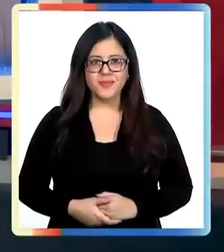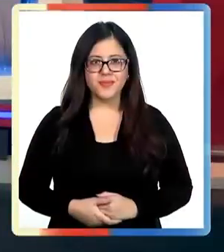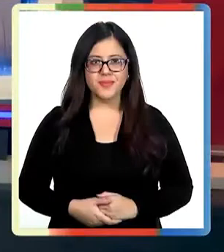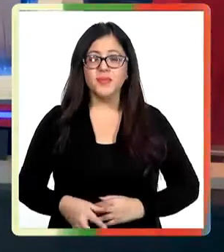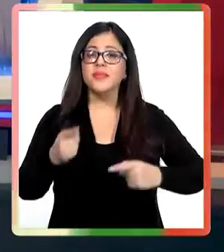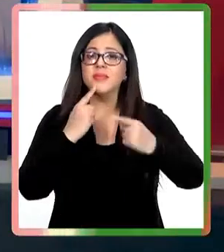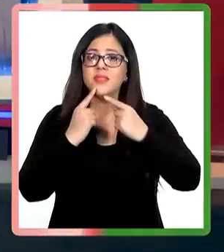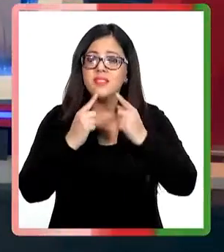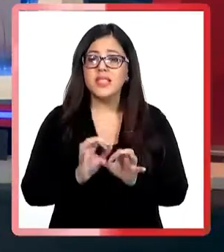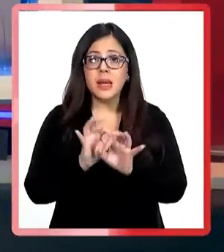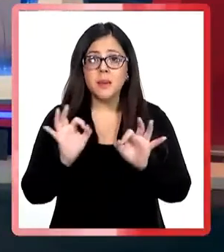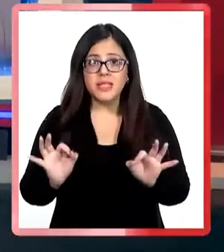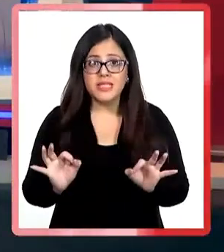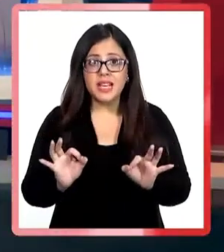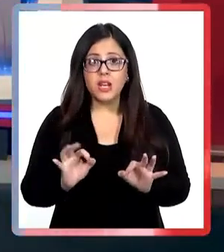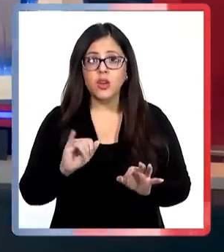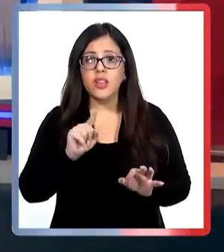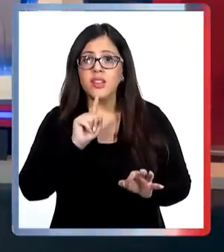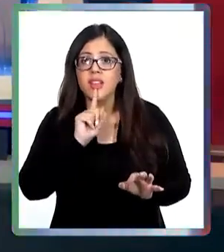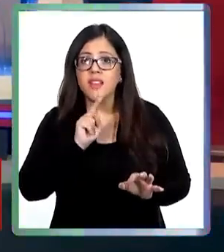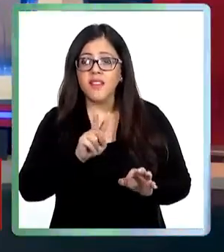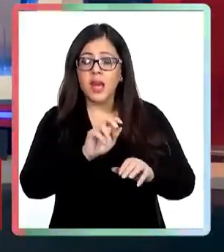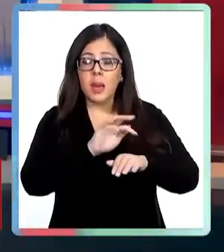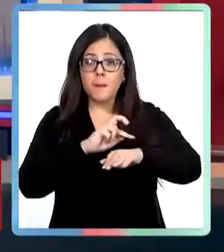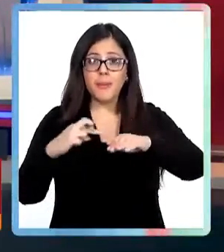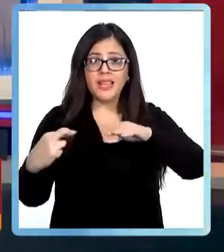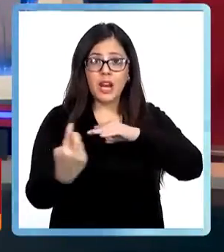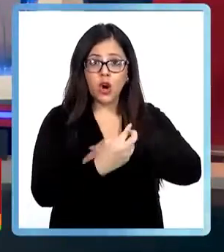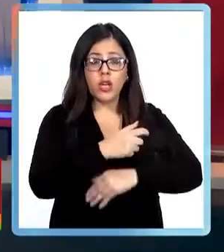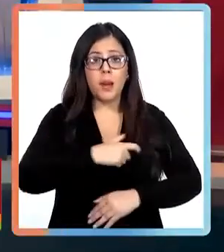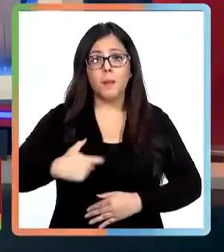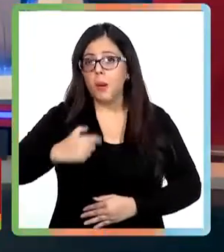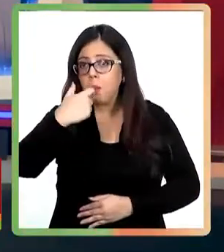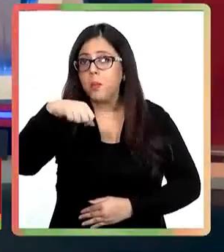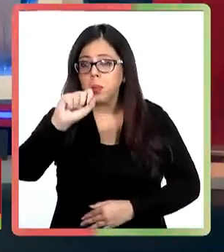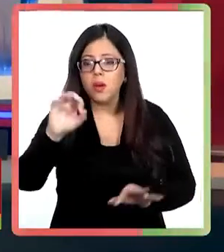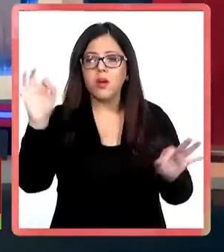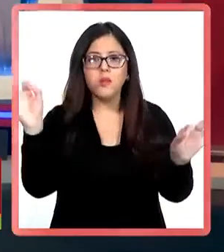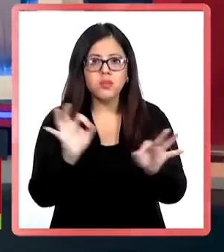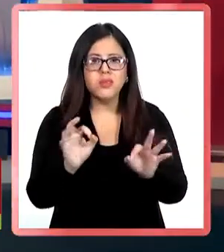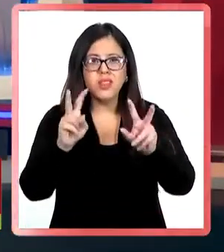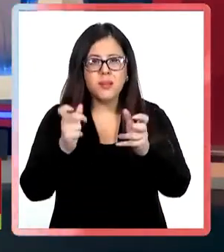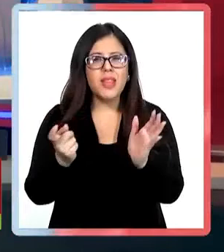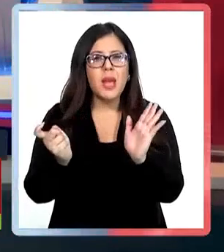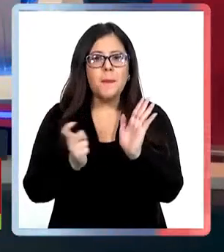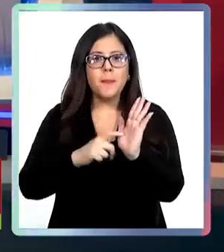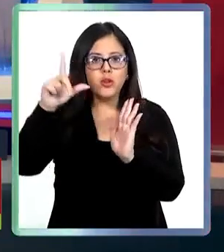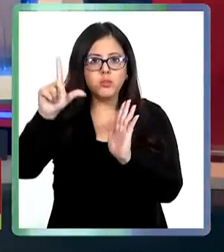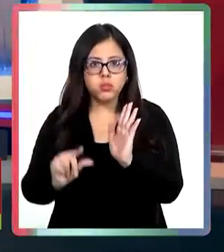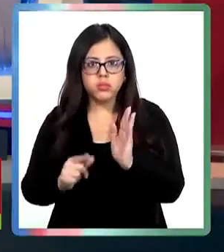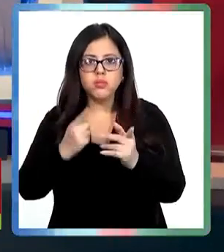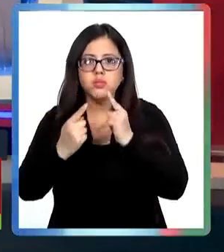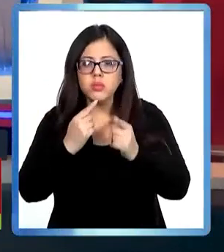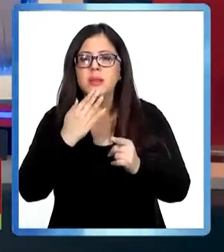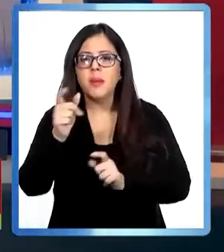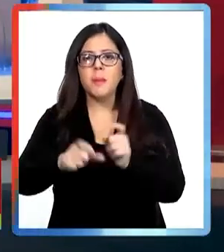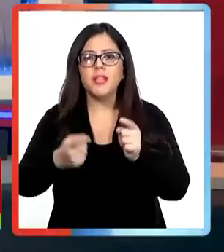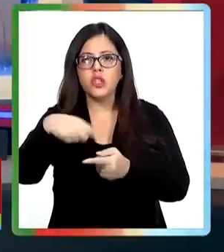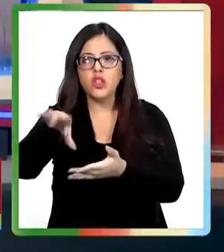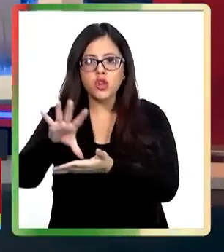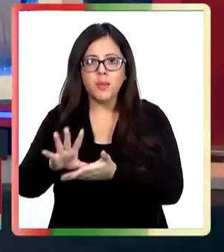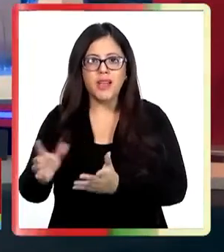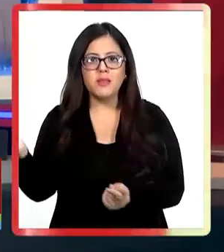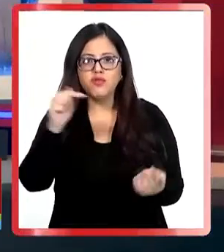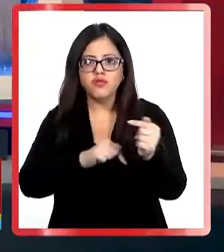En entrevista exclusiva con ITV Patagonia, el presidente Gabriel Boric abordó su baja en las encuestas, el ingreso de migrantes por el